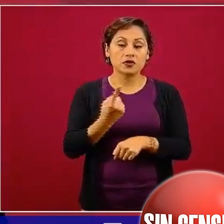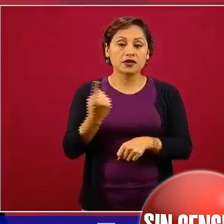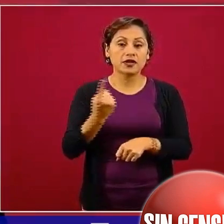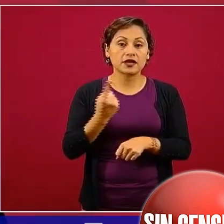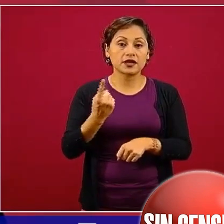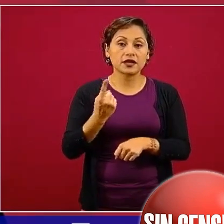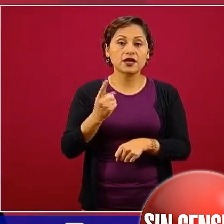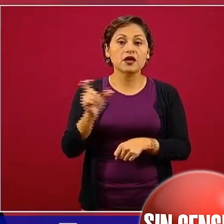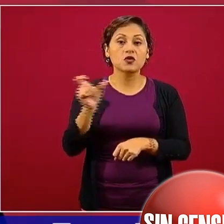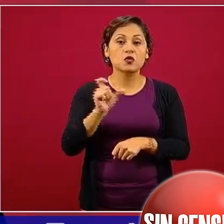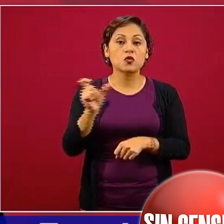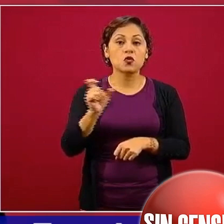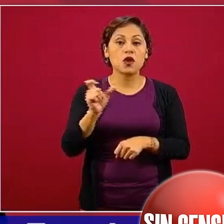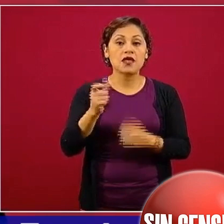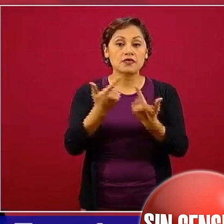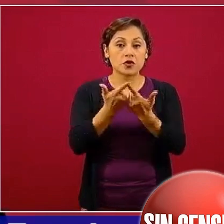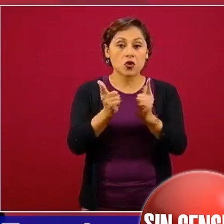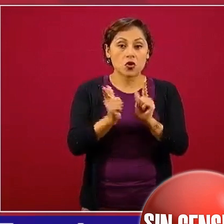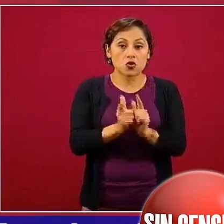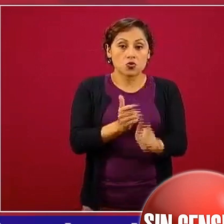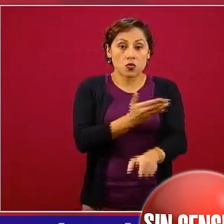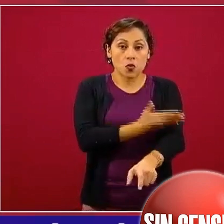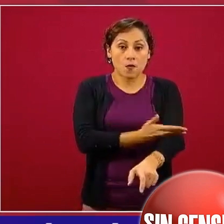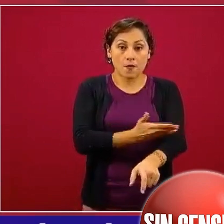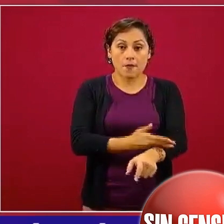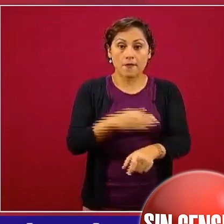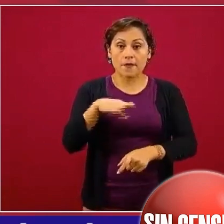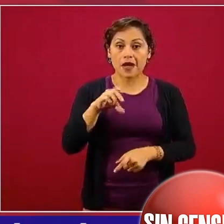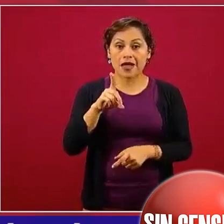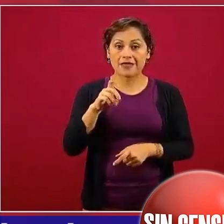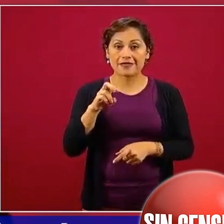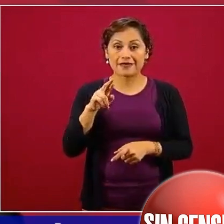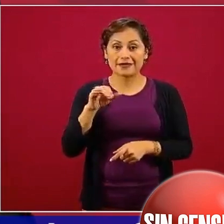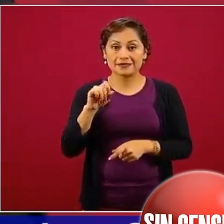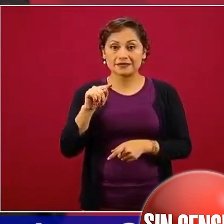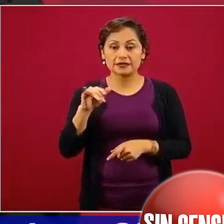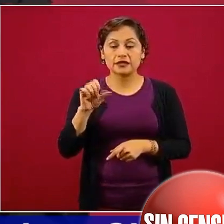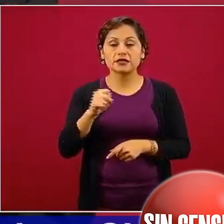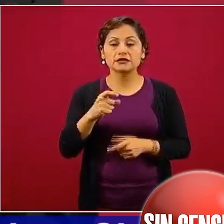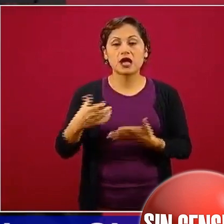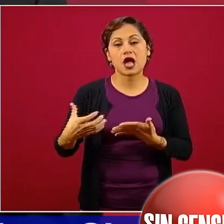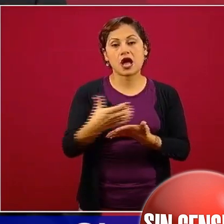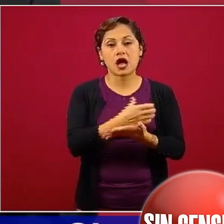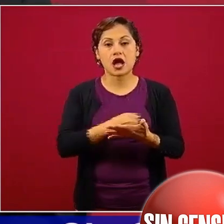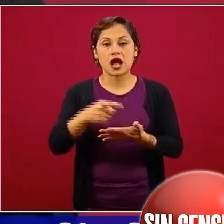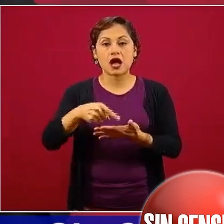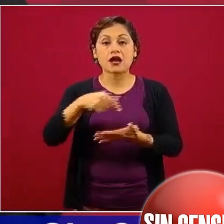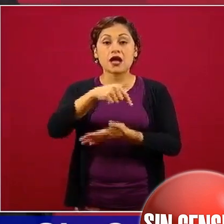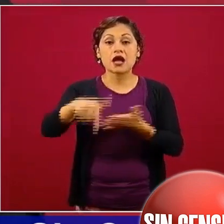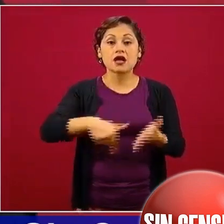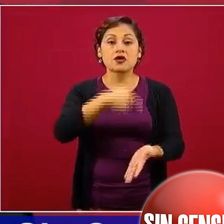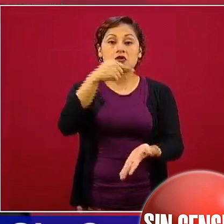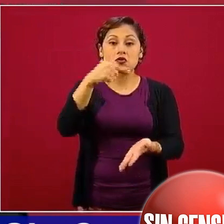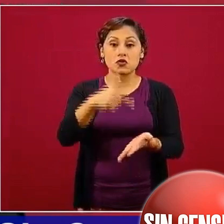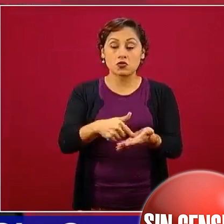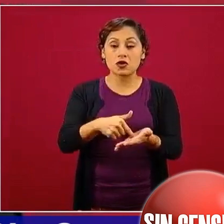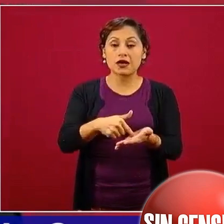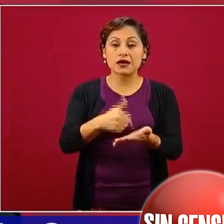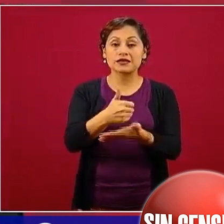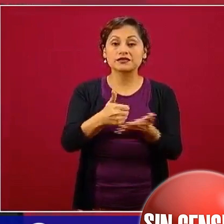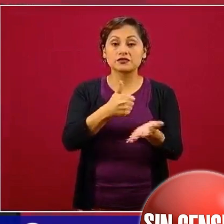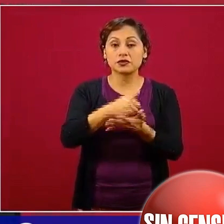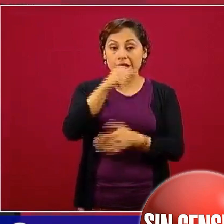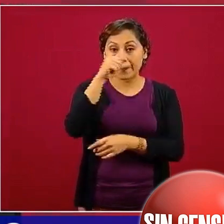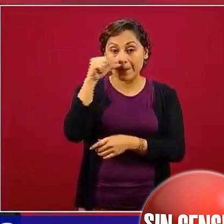el movimiento maderista en la batalla de Ciudad Juárez y se firman los tratados de